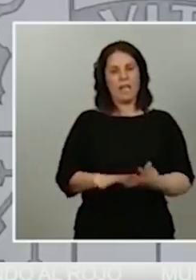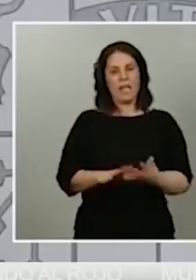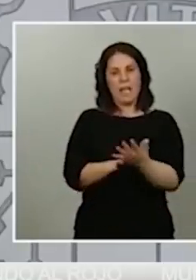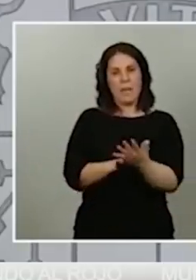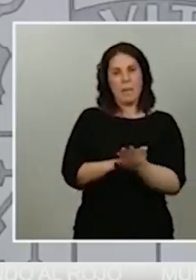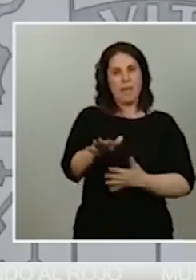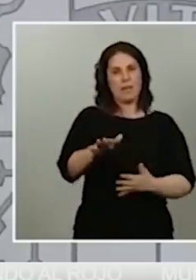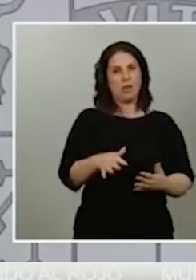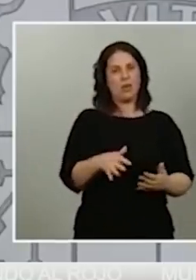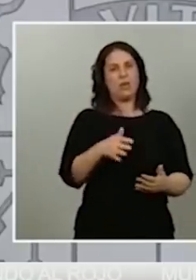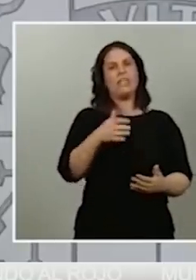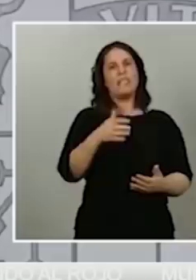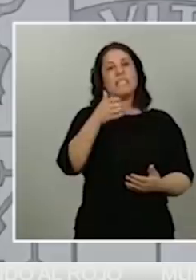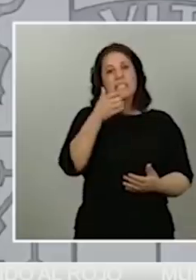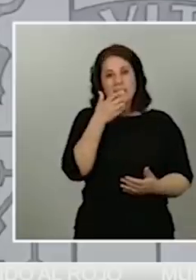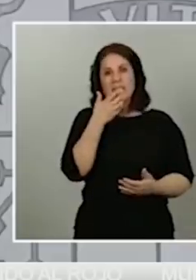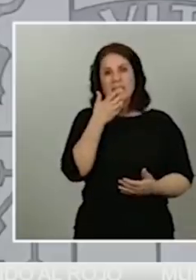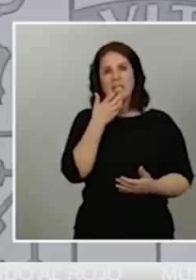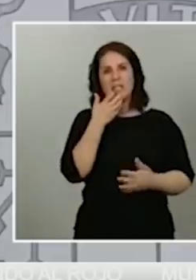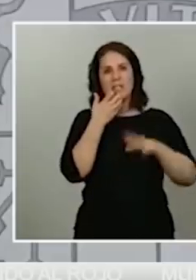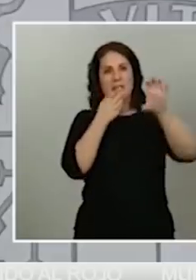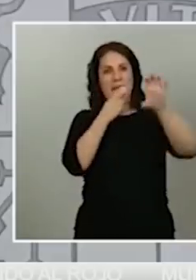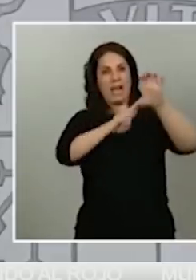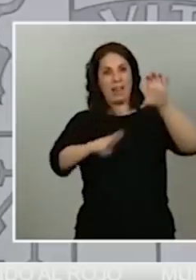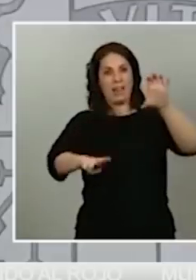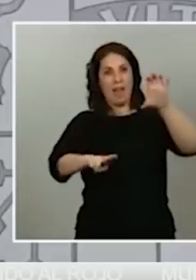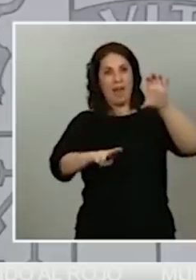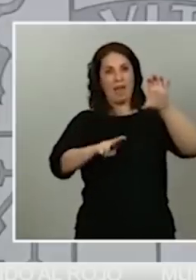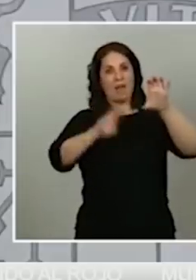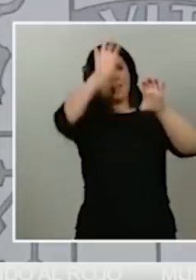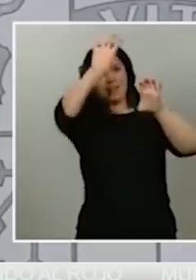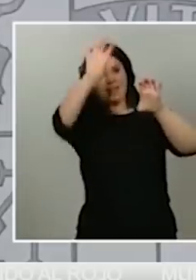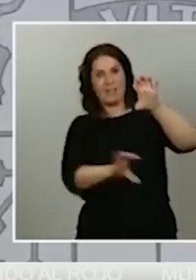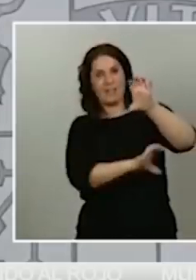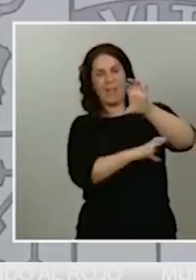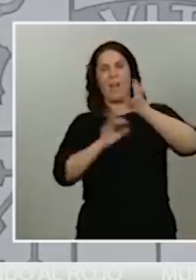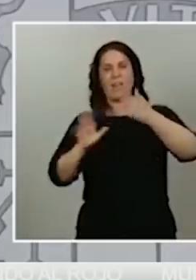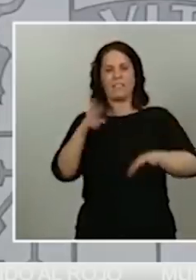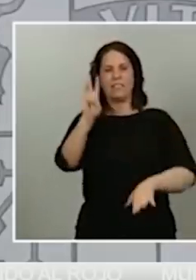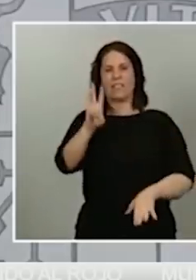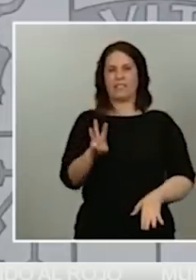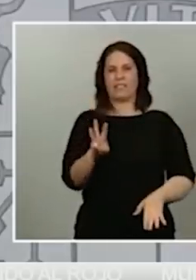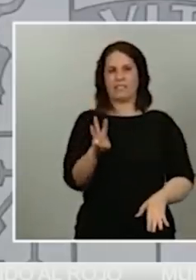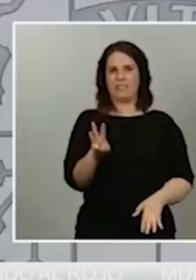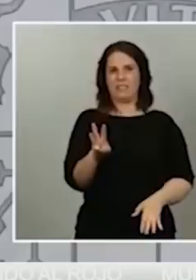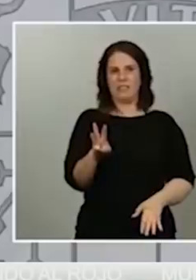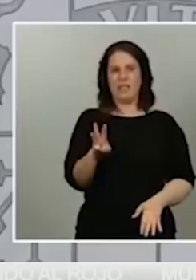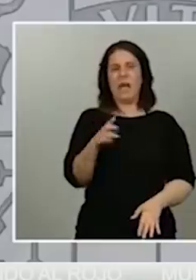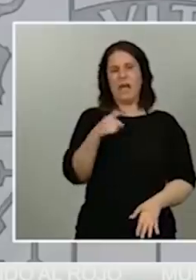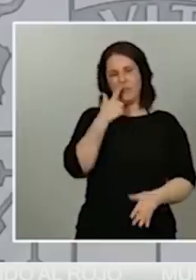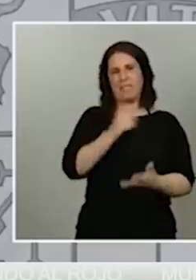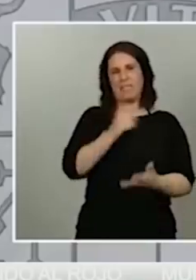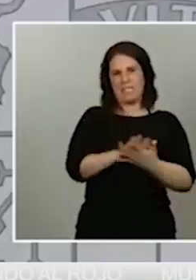Ana Arendt, una filósofa que decía: la libertad de opinión es una